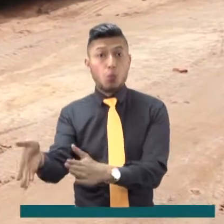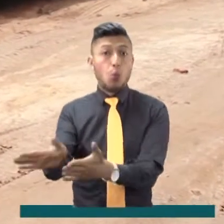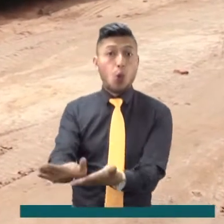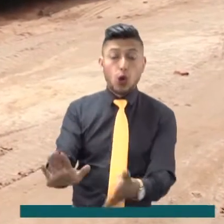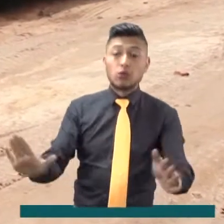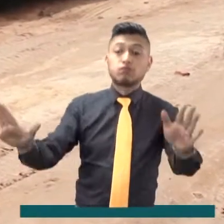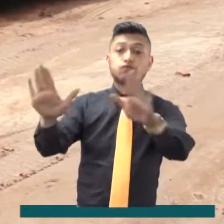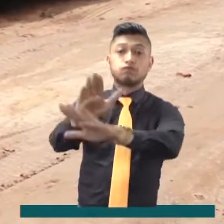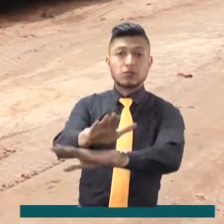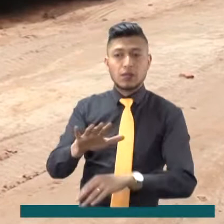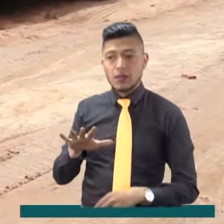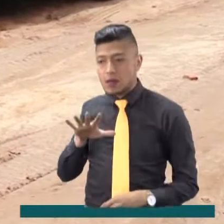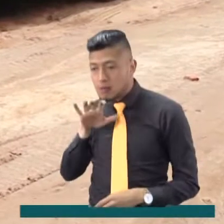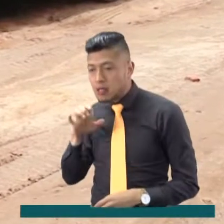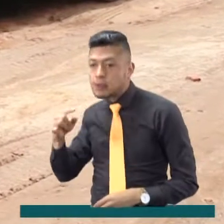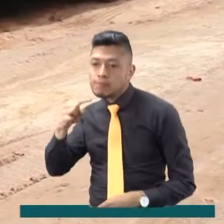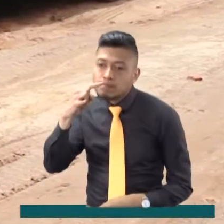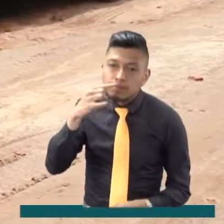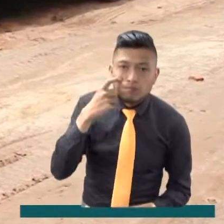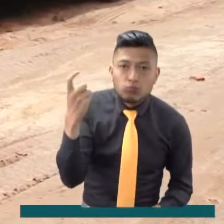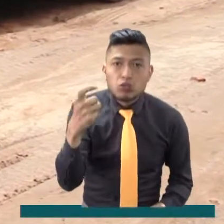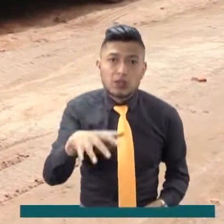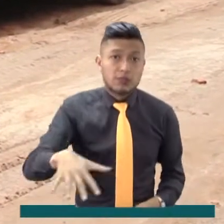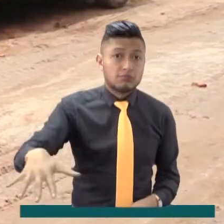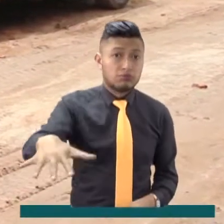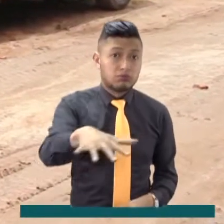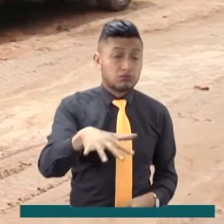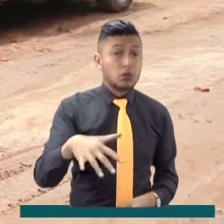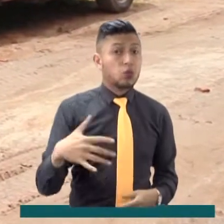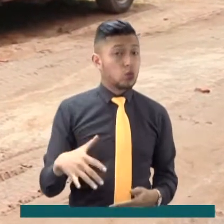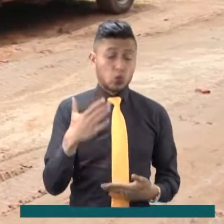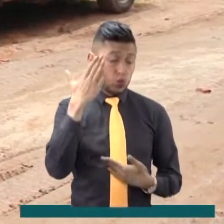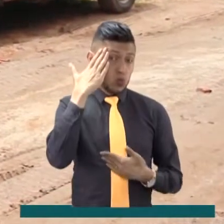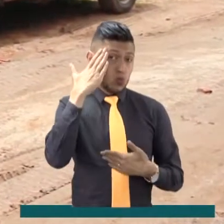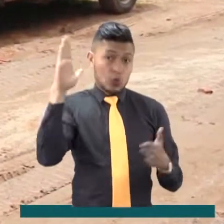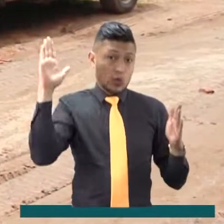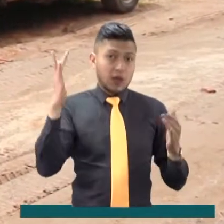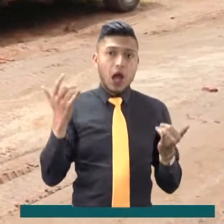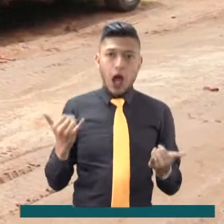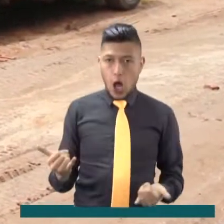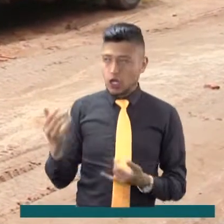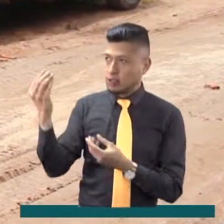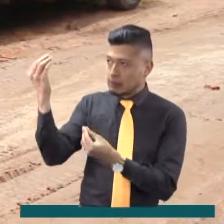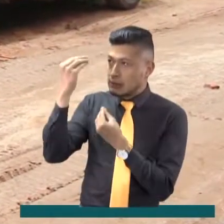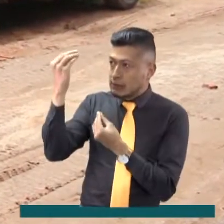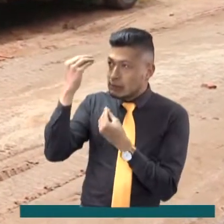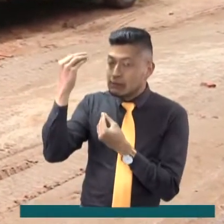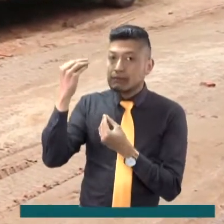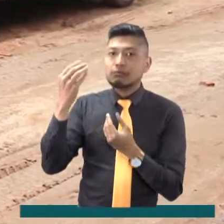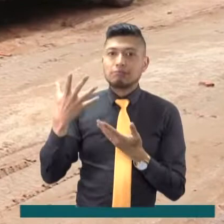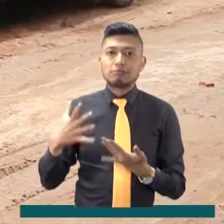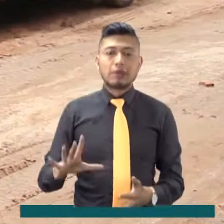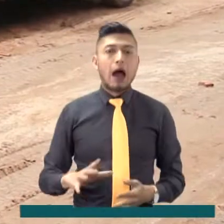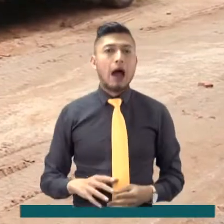y buscar en áreas igual personas fallecidas y pues ahora pues